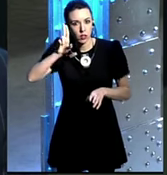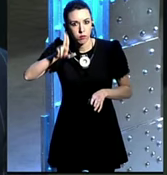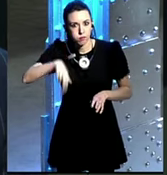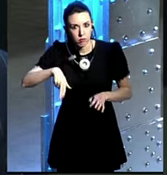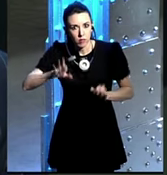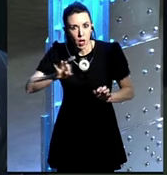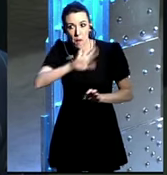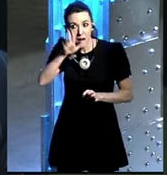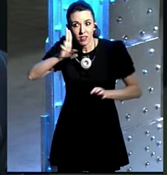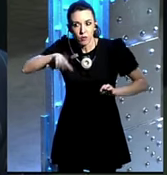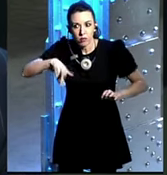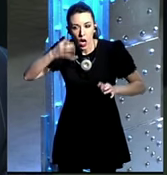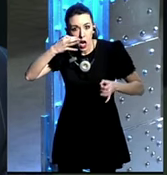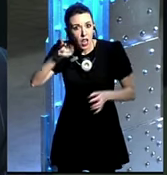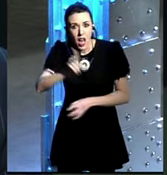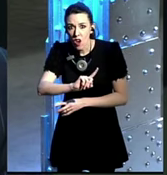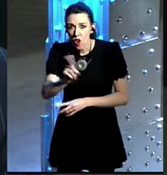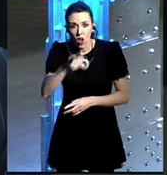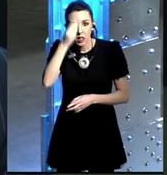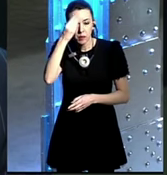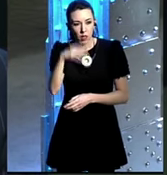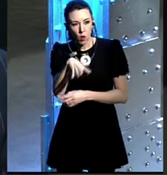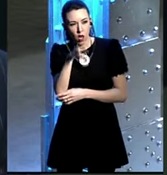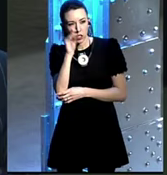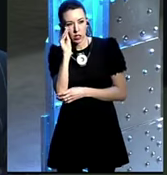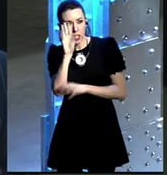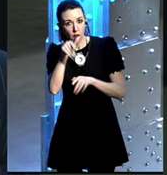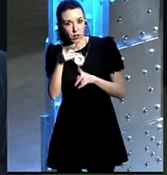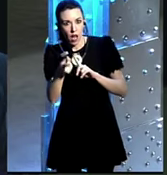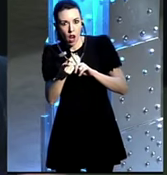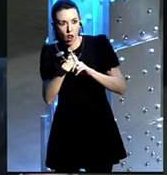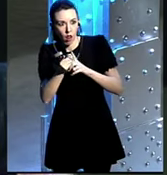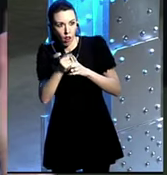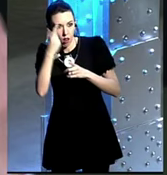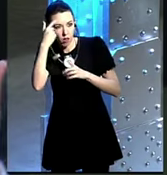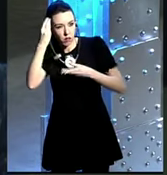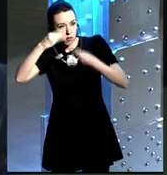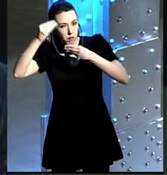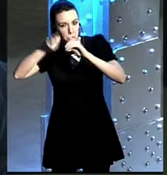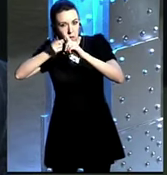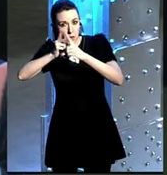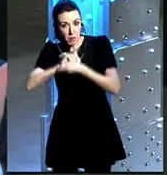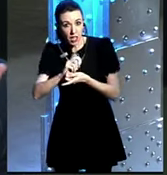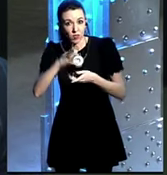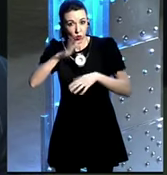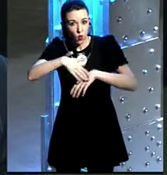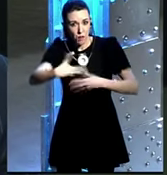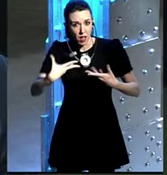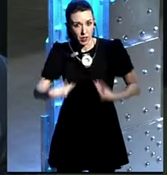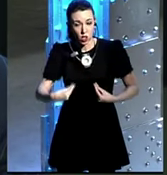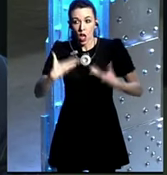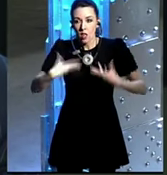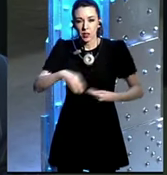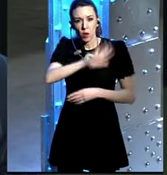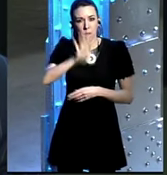auténticas. De hecho, más auténticas de las cosas que uno percibe como normales. Así que en la depresión parece que tienes